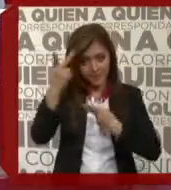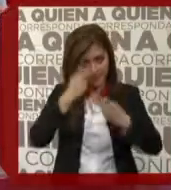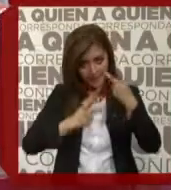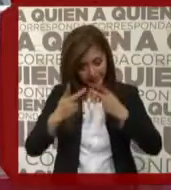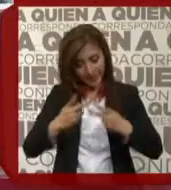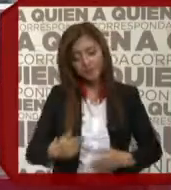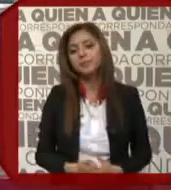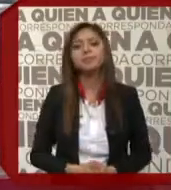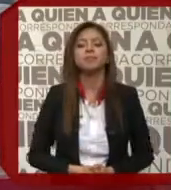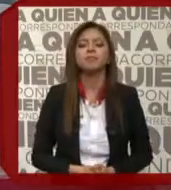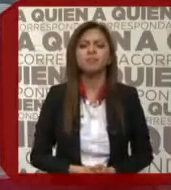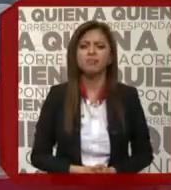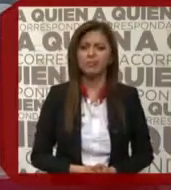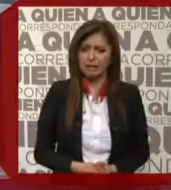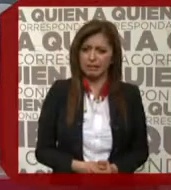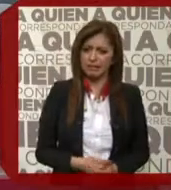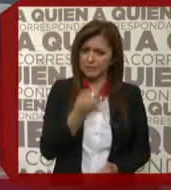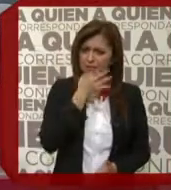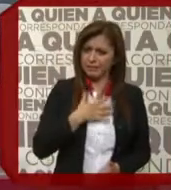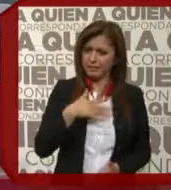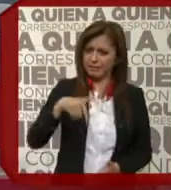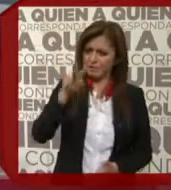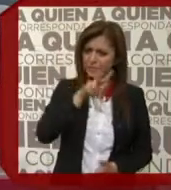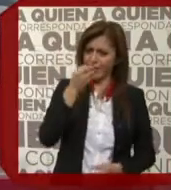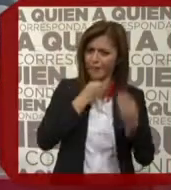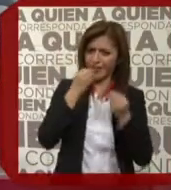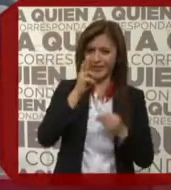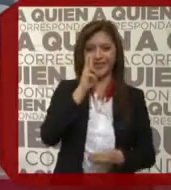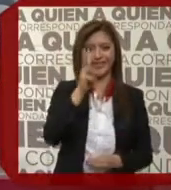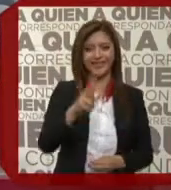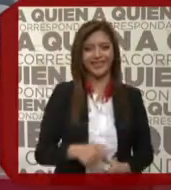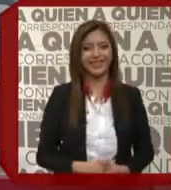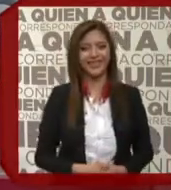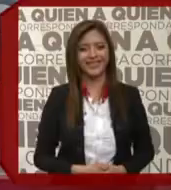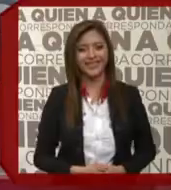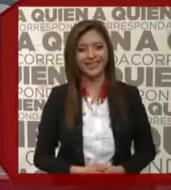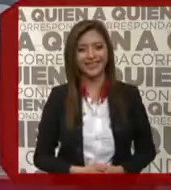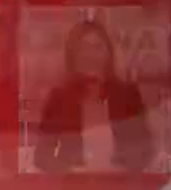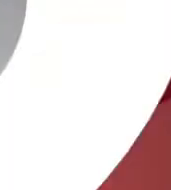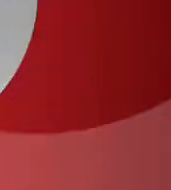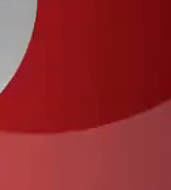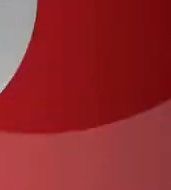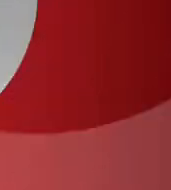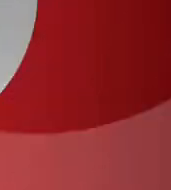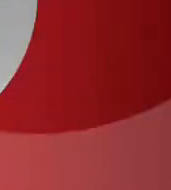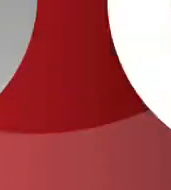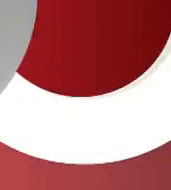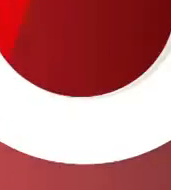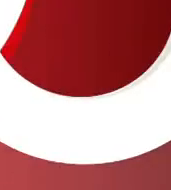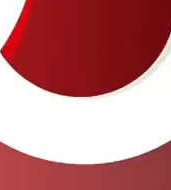Me avisan que vamos a Viernes de Dragones. Bueno, ¿quién soy yo para negarme? Vamos.